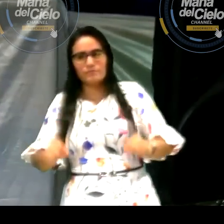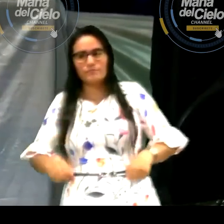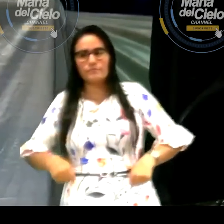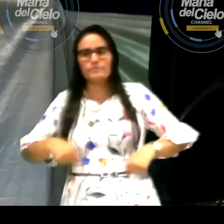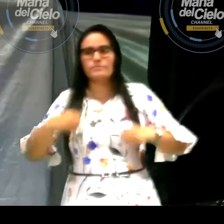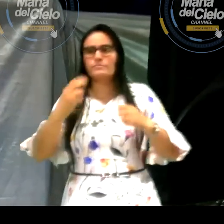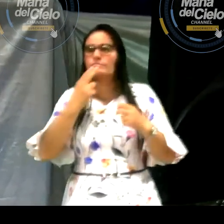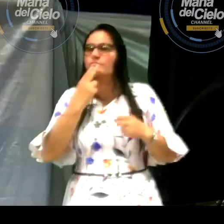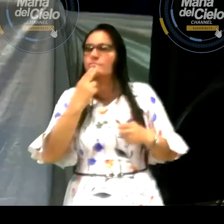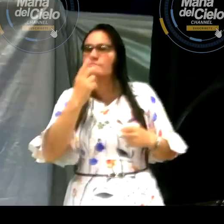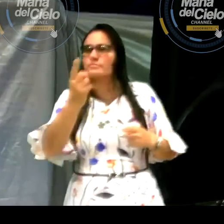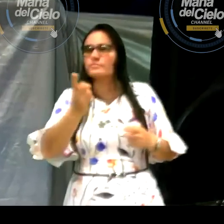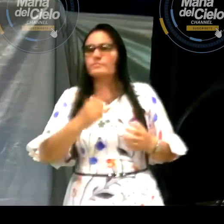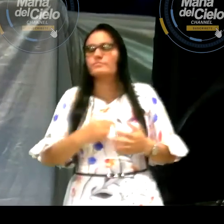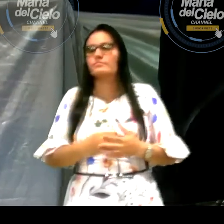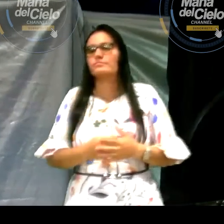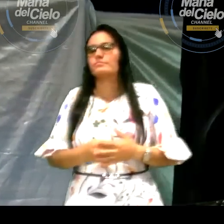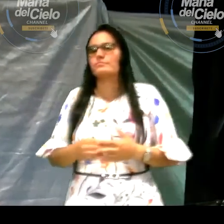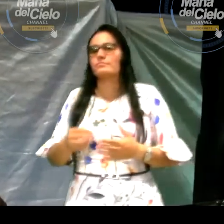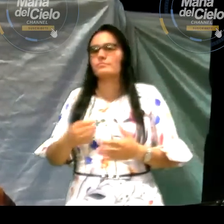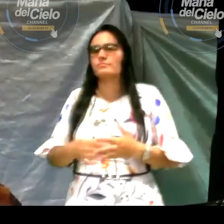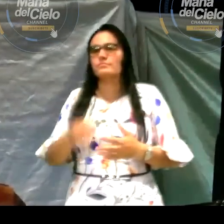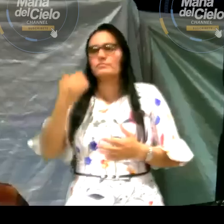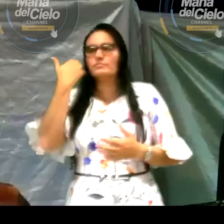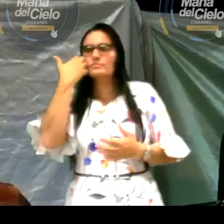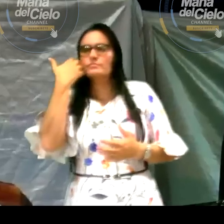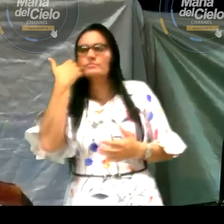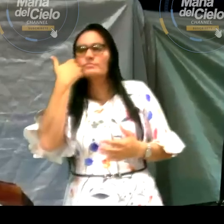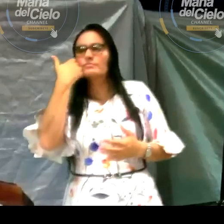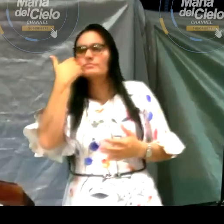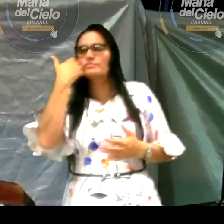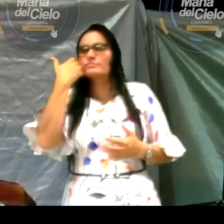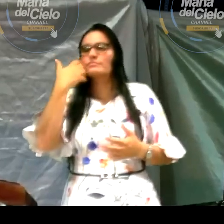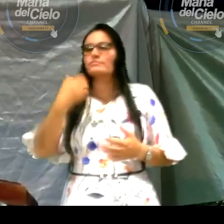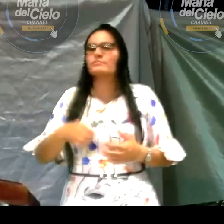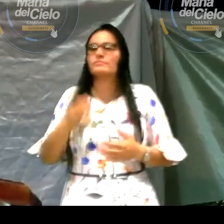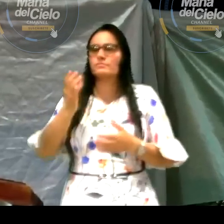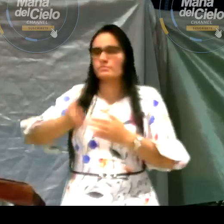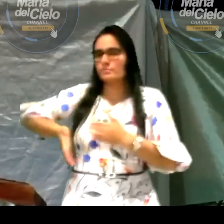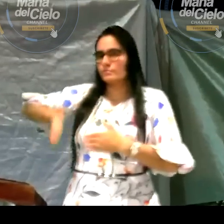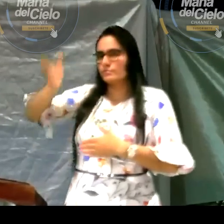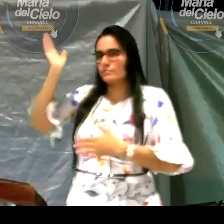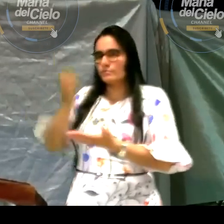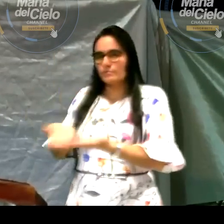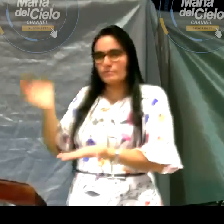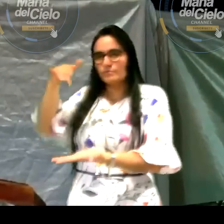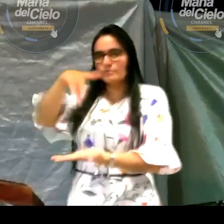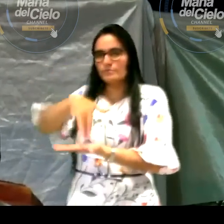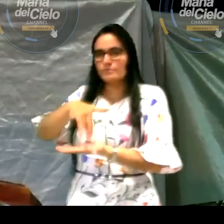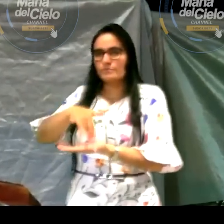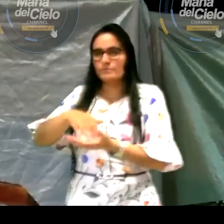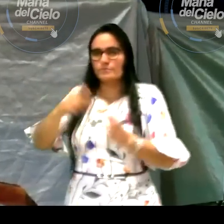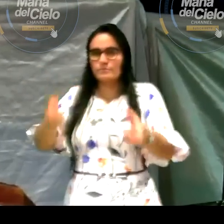Escúchame, porque el Señor va a hacer un milagro aquí esta noche. Algo grande va a ser el